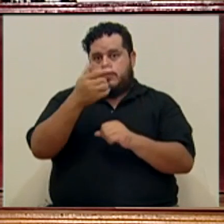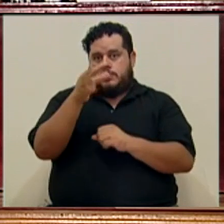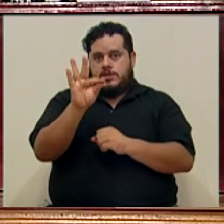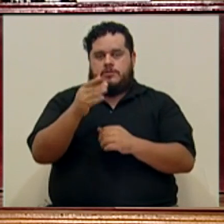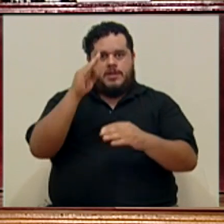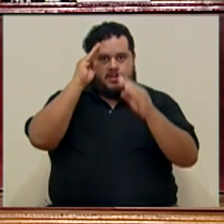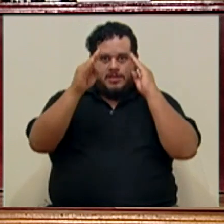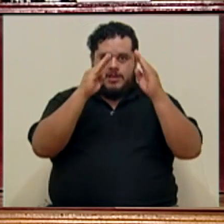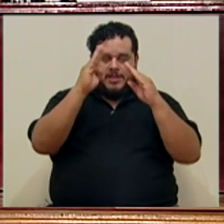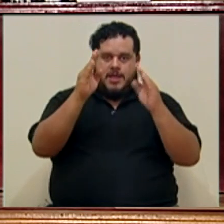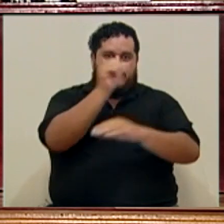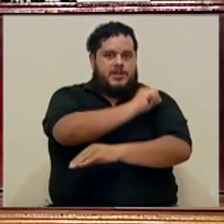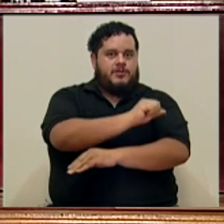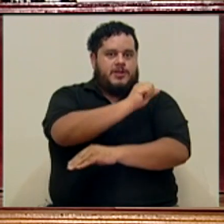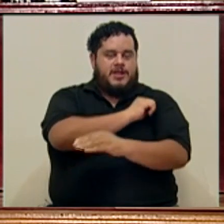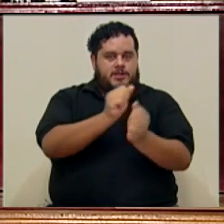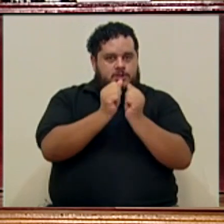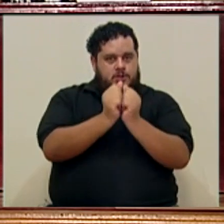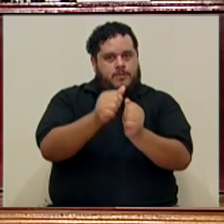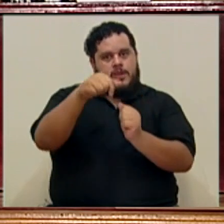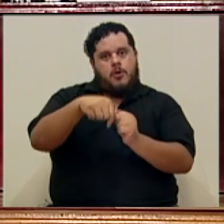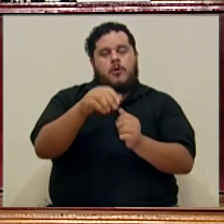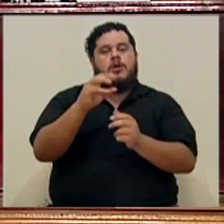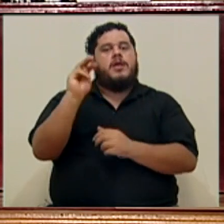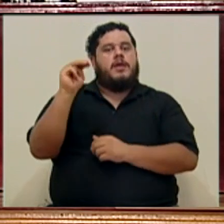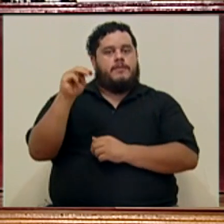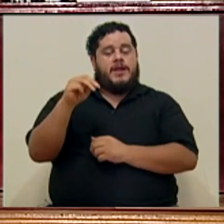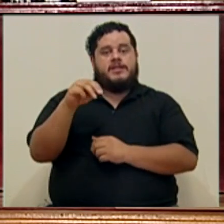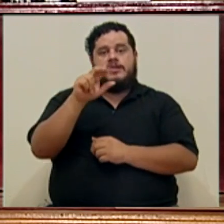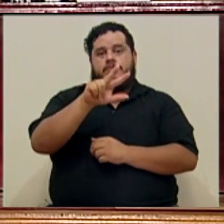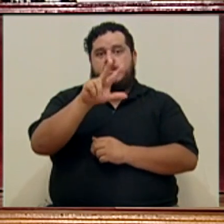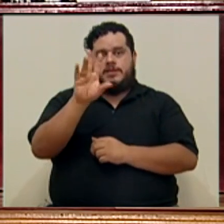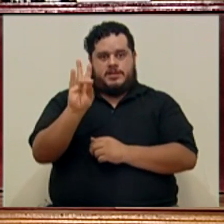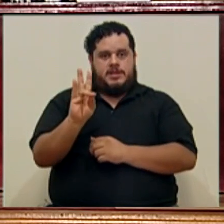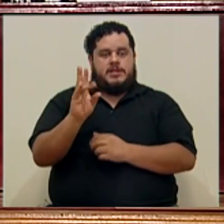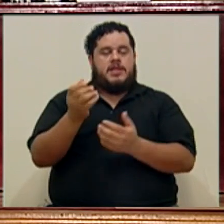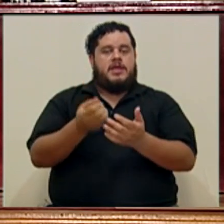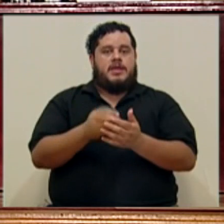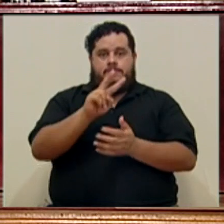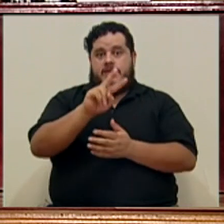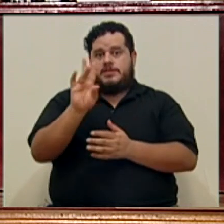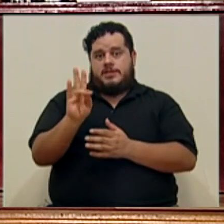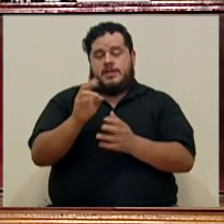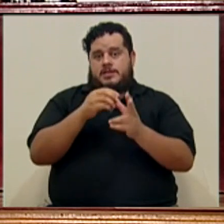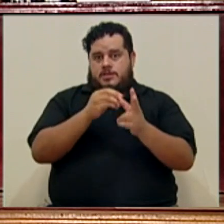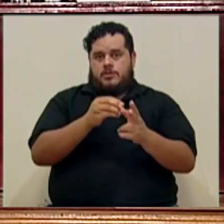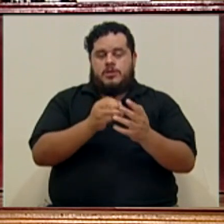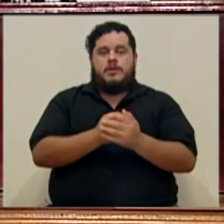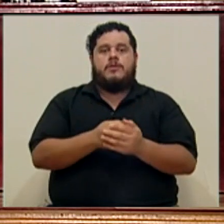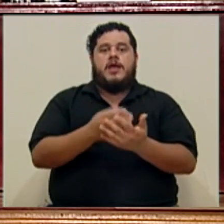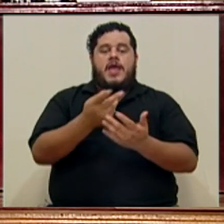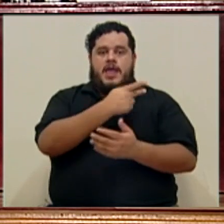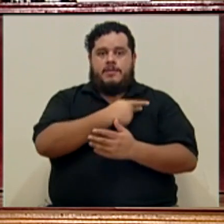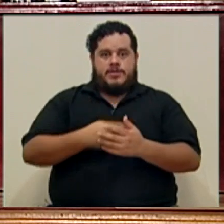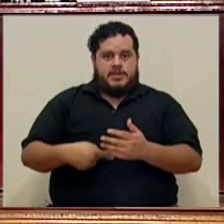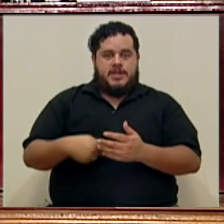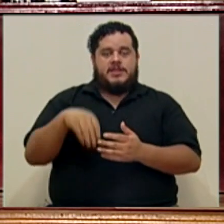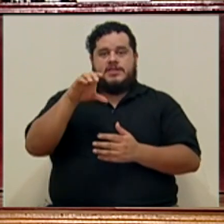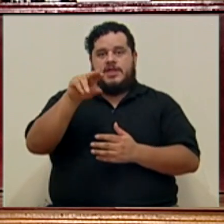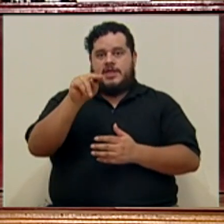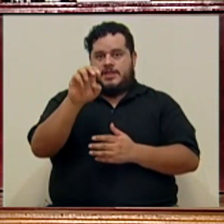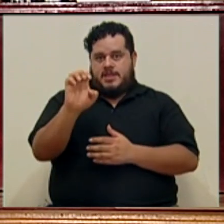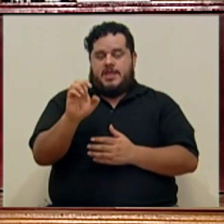a las autoridades que nos acompañan este martes 27 de octubre, el presidente de la Comisión Nacional de Prevención de Riesgos y